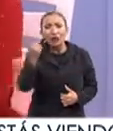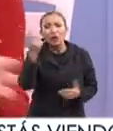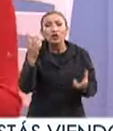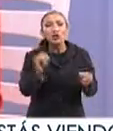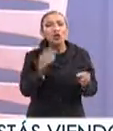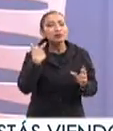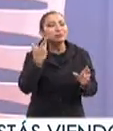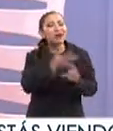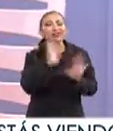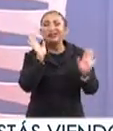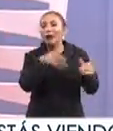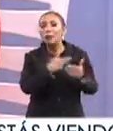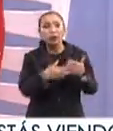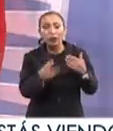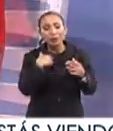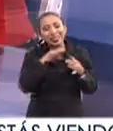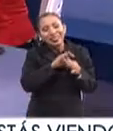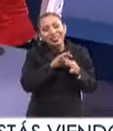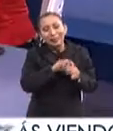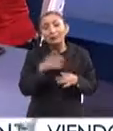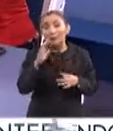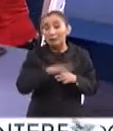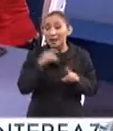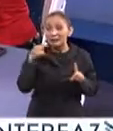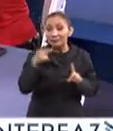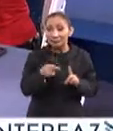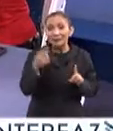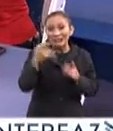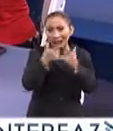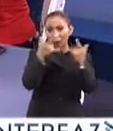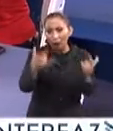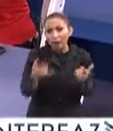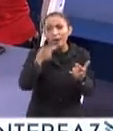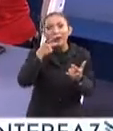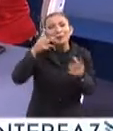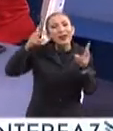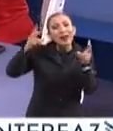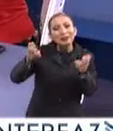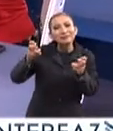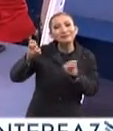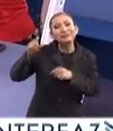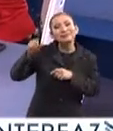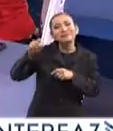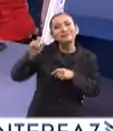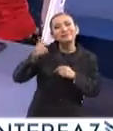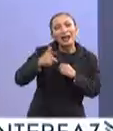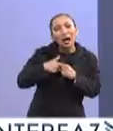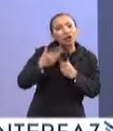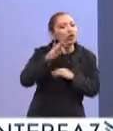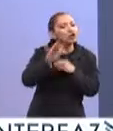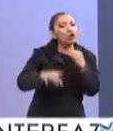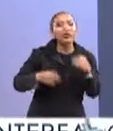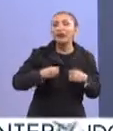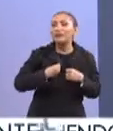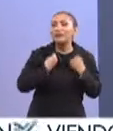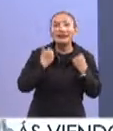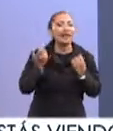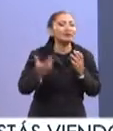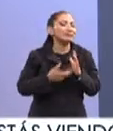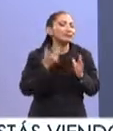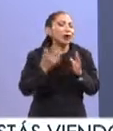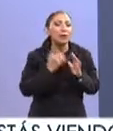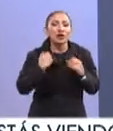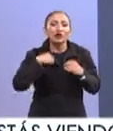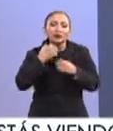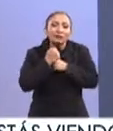que pasen de moda o algo así, ¿no? Claro, y específicamente este cuento nos habla justo de algo que toda la vida hemos tenido como